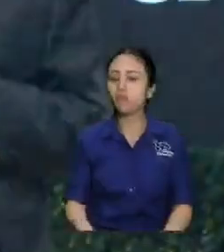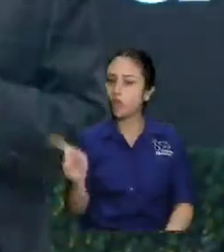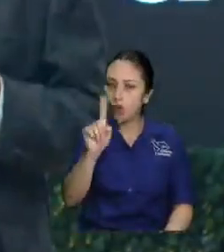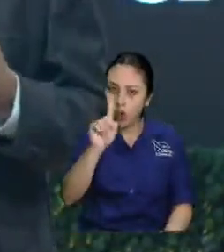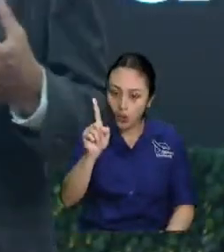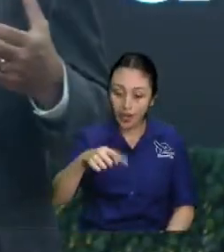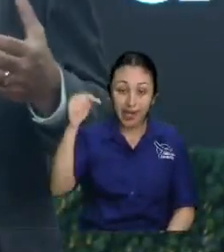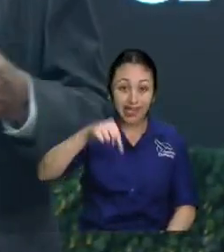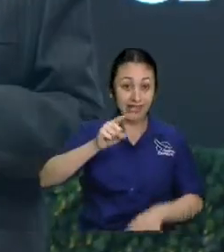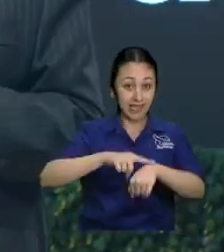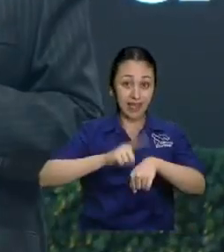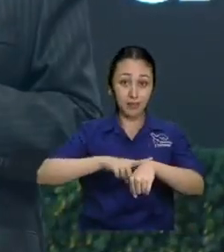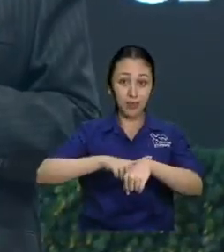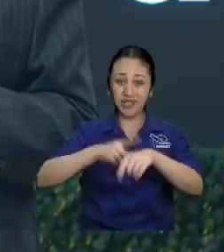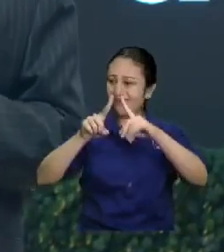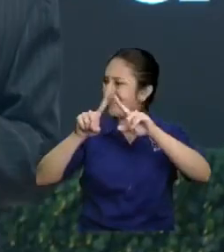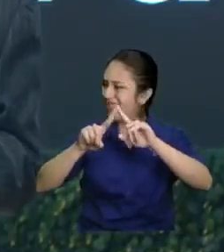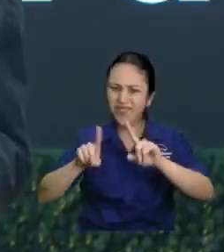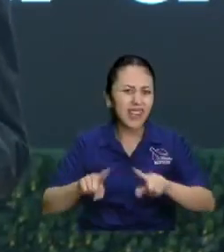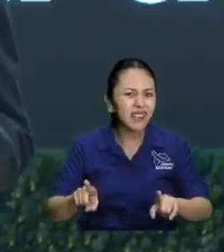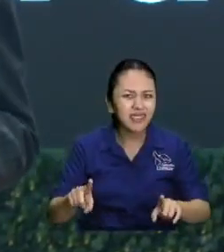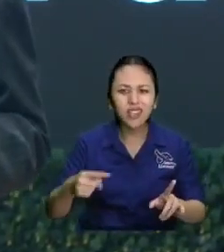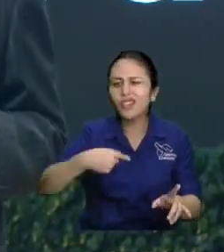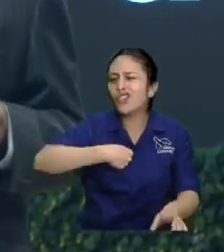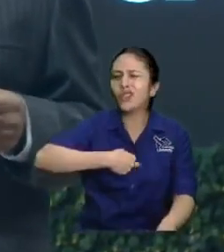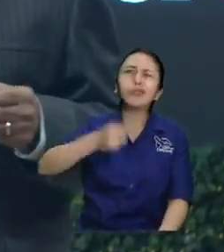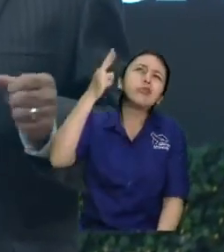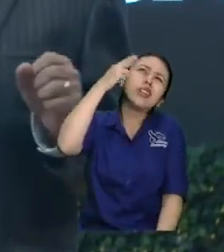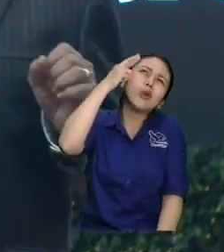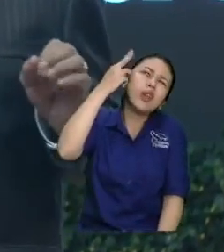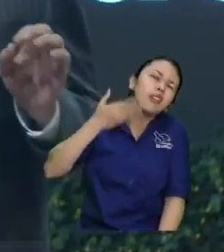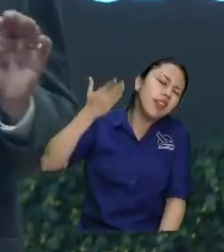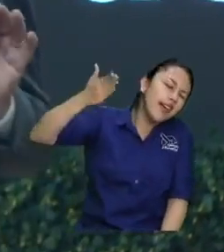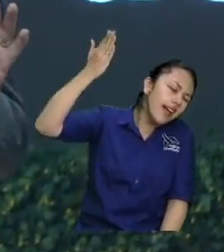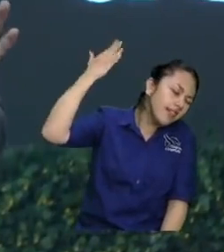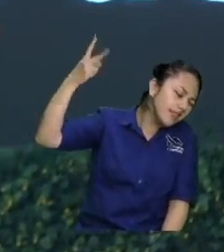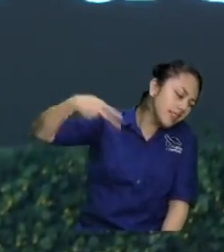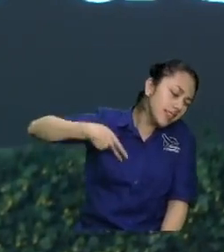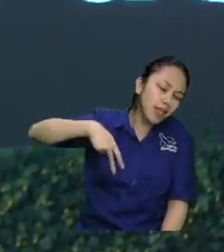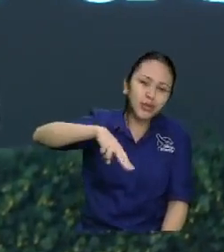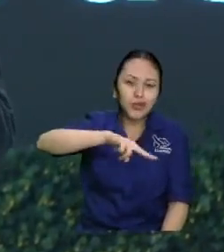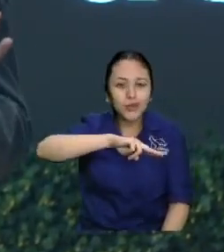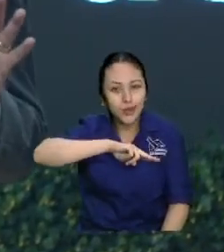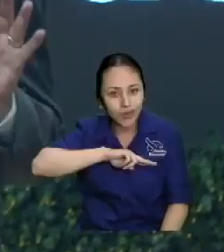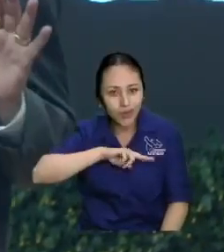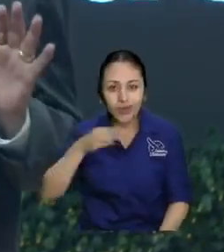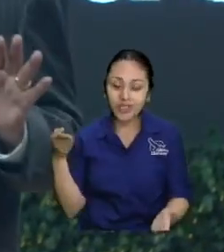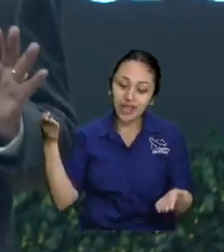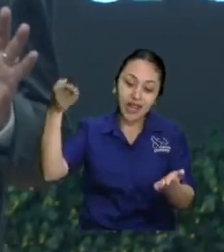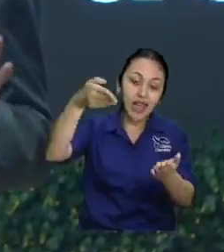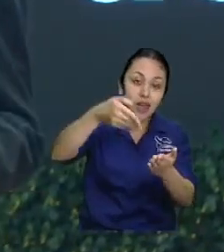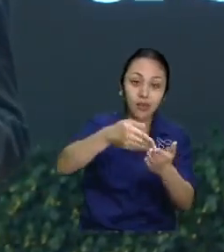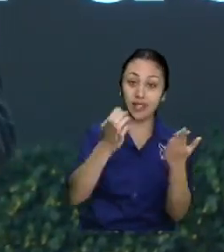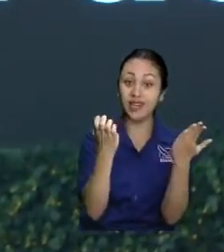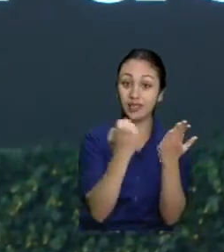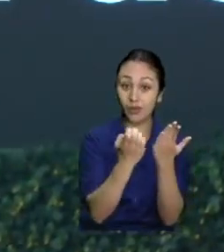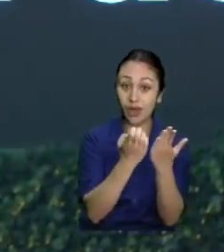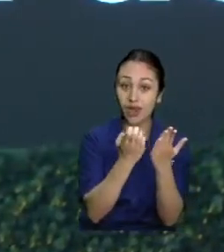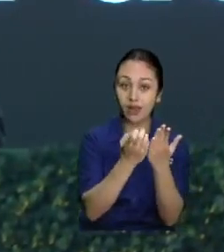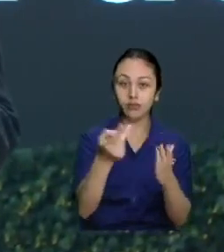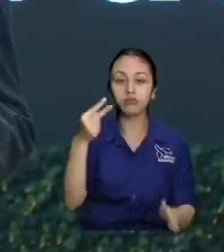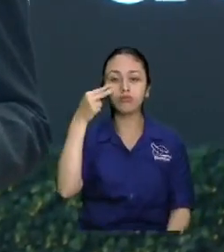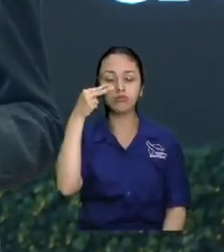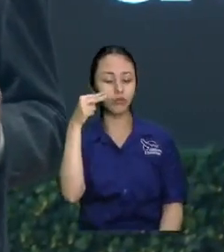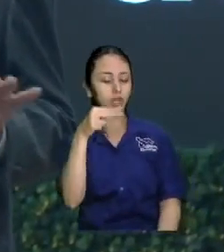no, ahora es un gran lío. Yo me recuerdo que a nosotros, cuando llegábamos, nos chequeaban si los zapatos estábamos